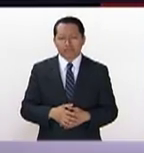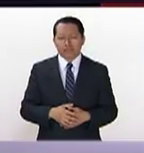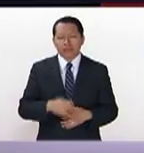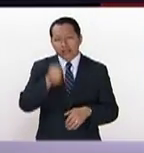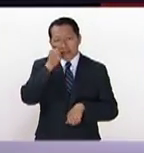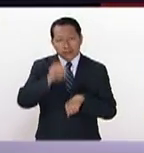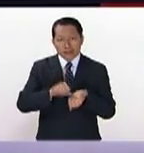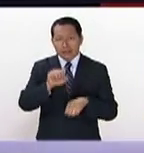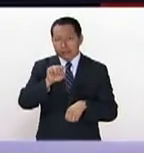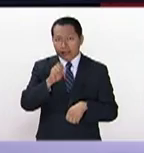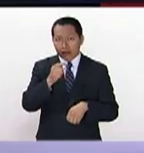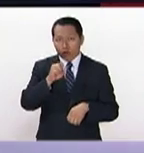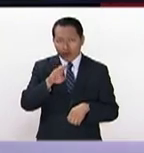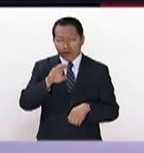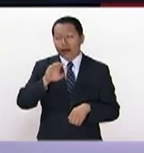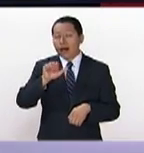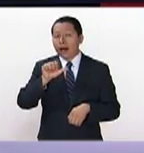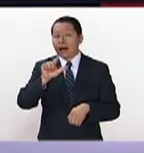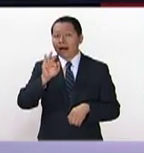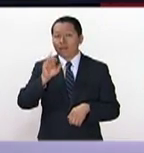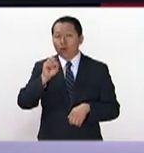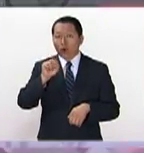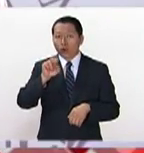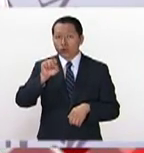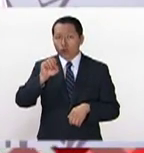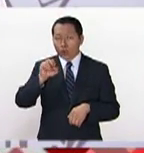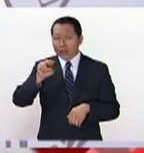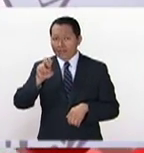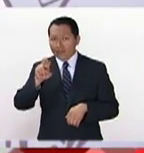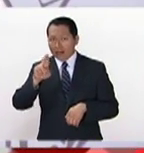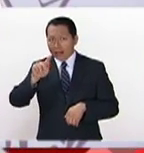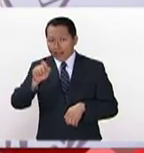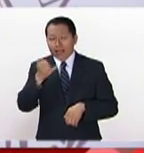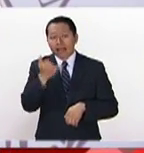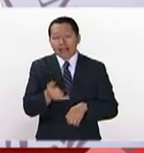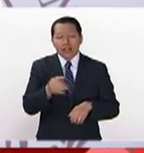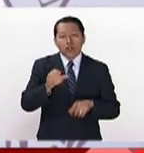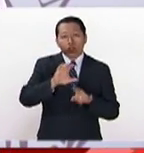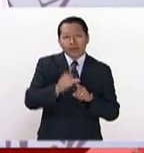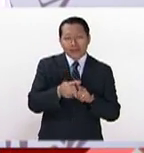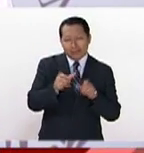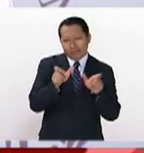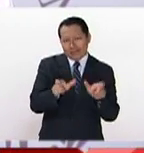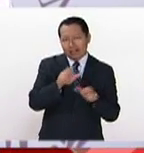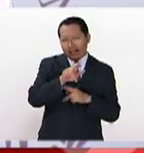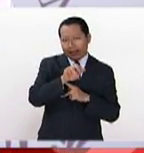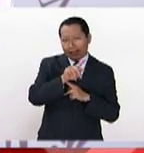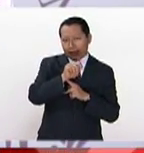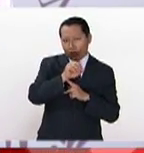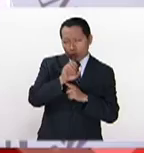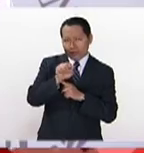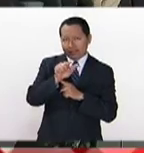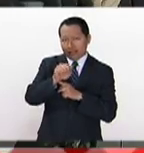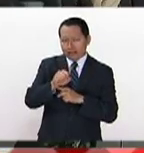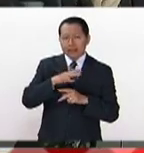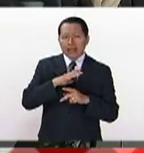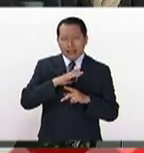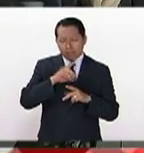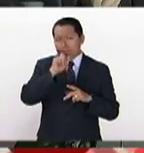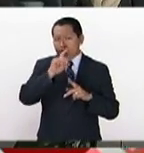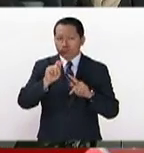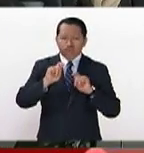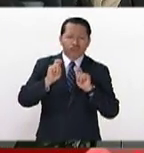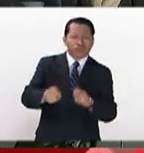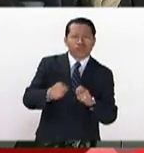El secretario de Gobernación, Alfonso Navarrete Prida, y el comisionado nacional de Seguridad, Renato Sales, entregaron certificados únicos policiales